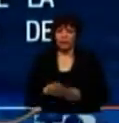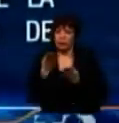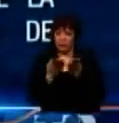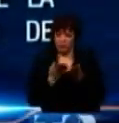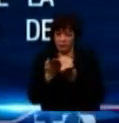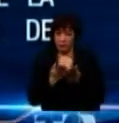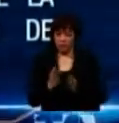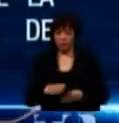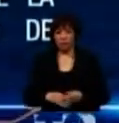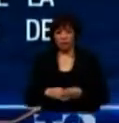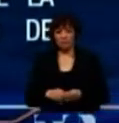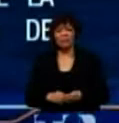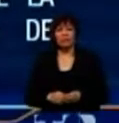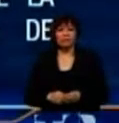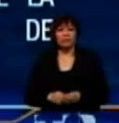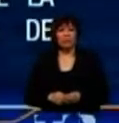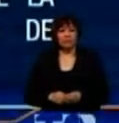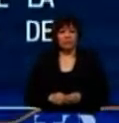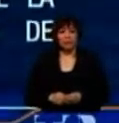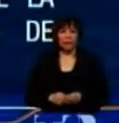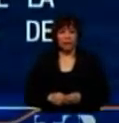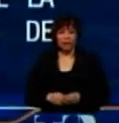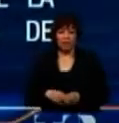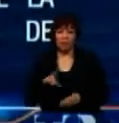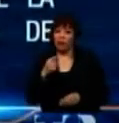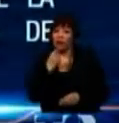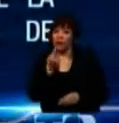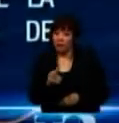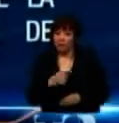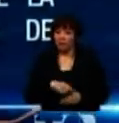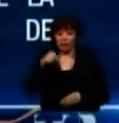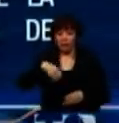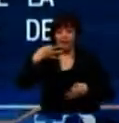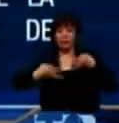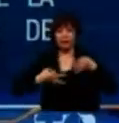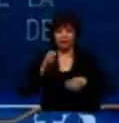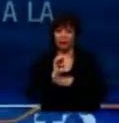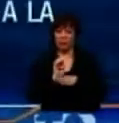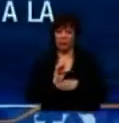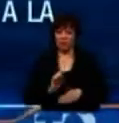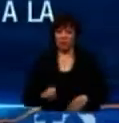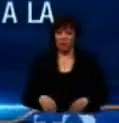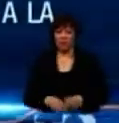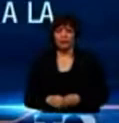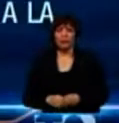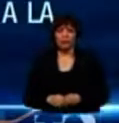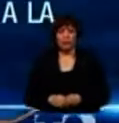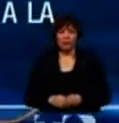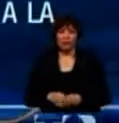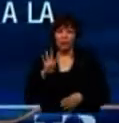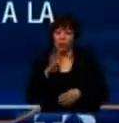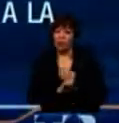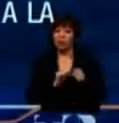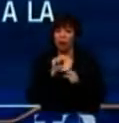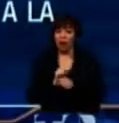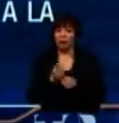exequiales prestados el reportaje omitió decir que la justicia ecuatoriana después de cuatro años me sobreseyó y la